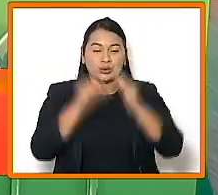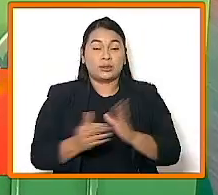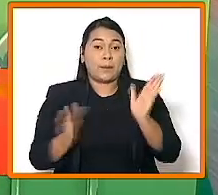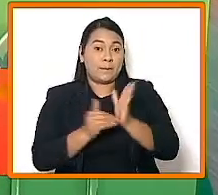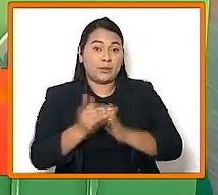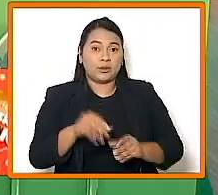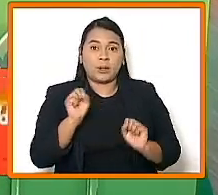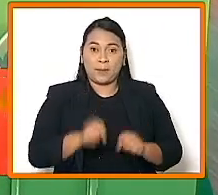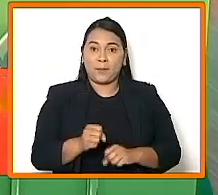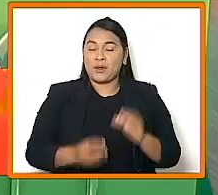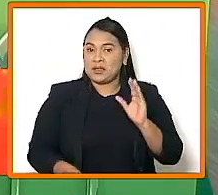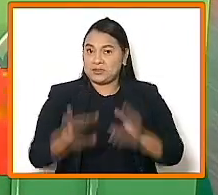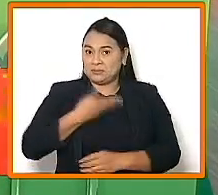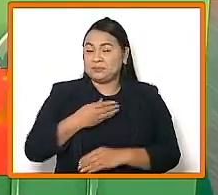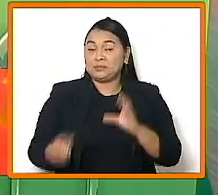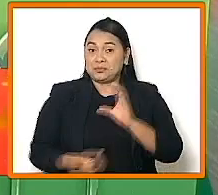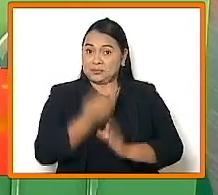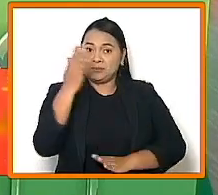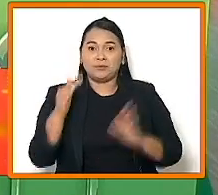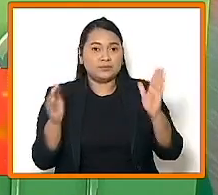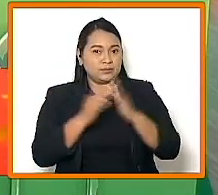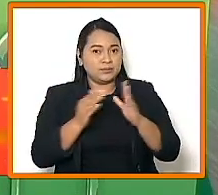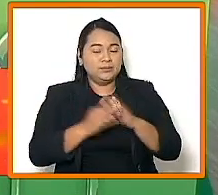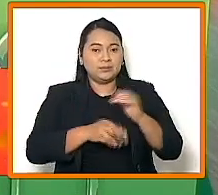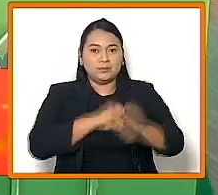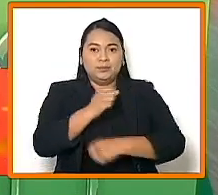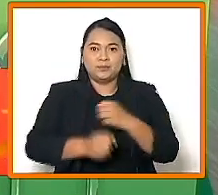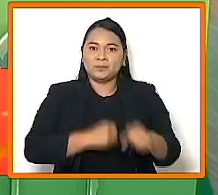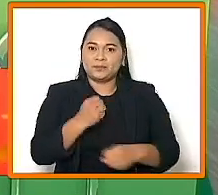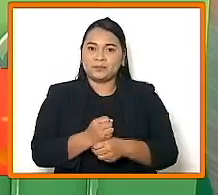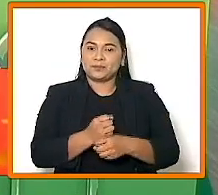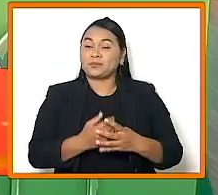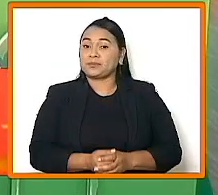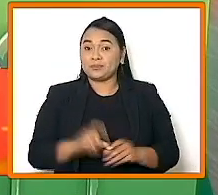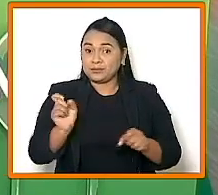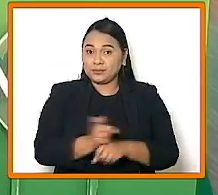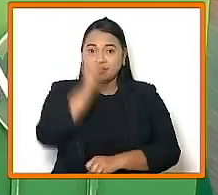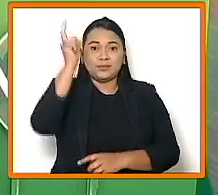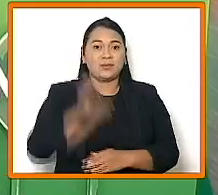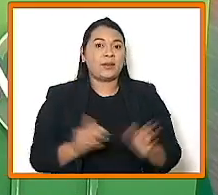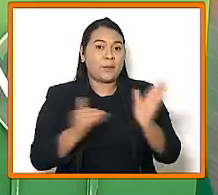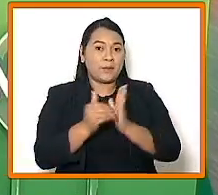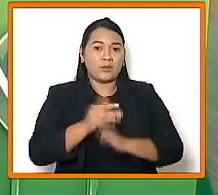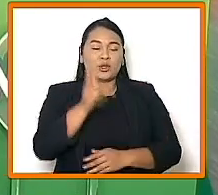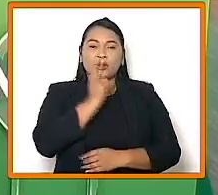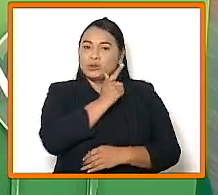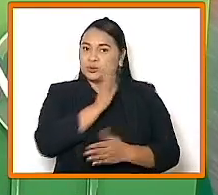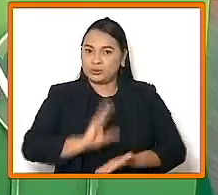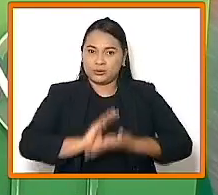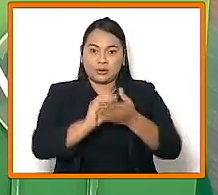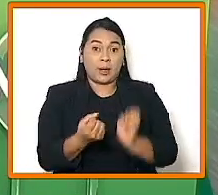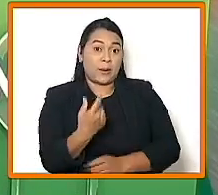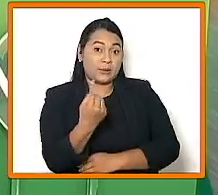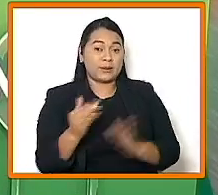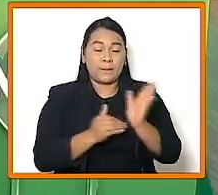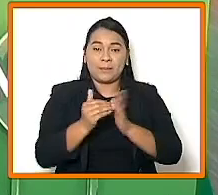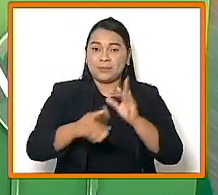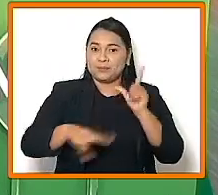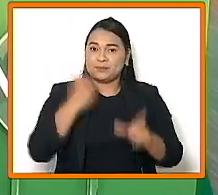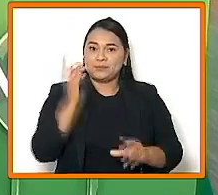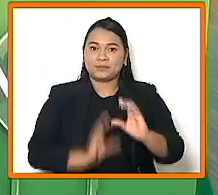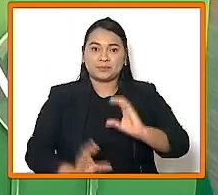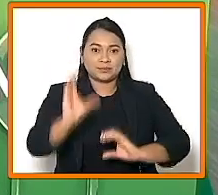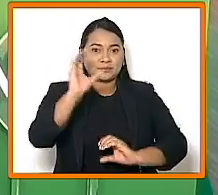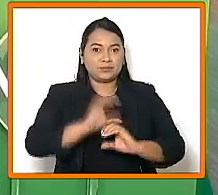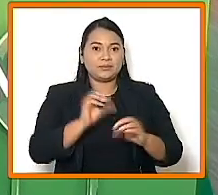puedes estrenar tu casa a todo millón con nuestro juego millonario Loto Super Premio. Está en 11 jugosos millones de lempiras con su jugada